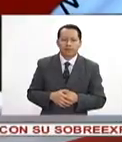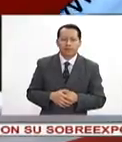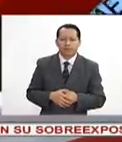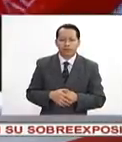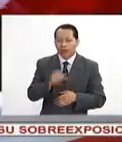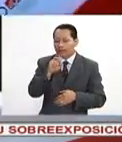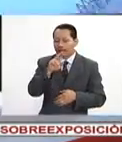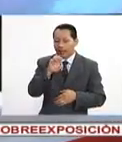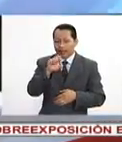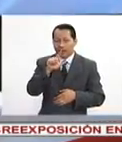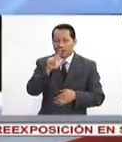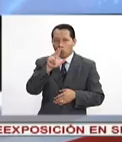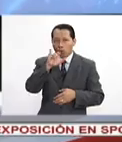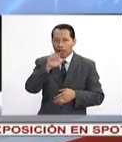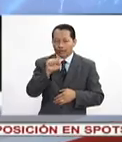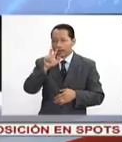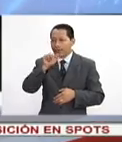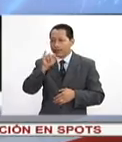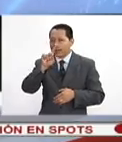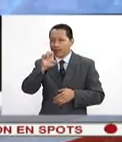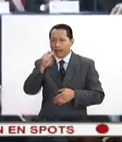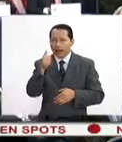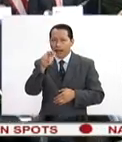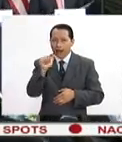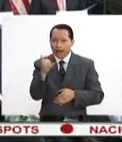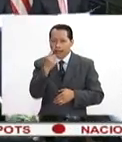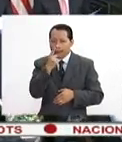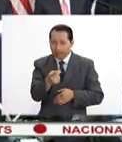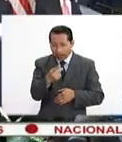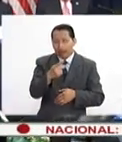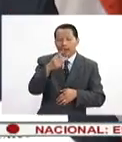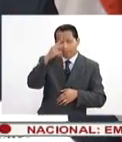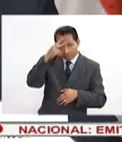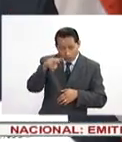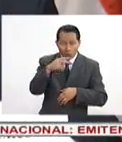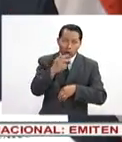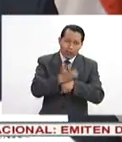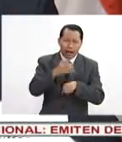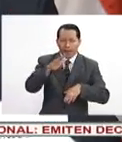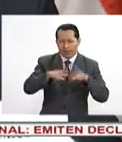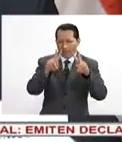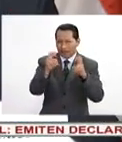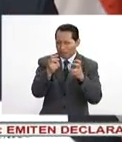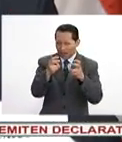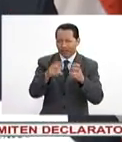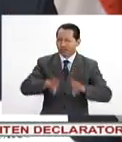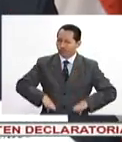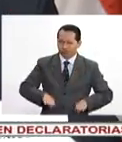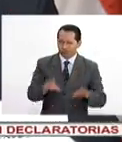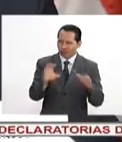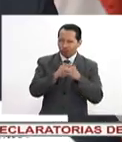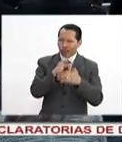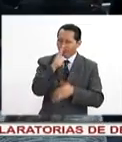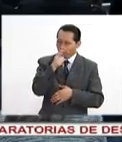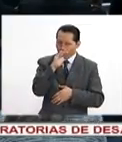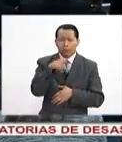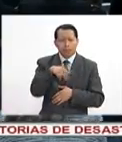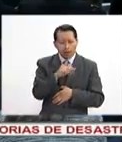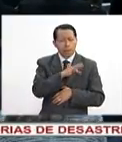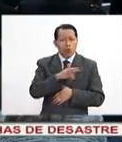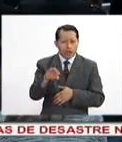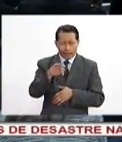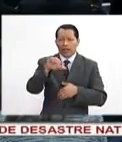El canciller Luis Videgaray también aseguró que las diferencias entre México y Estados Unidos en ciertos temas no impedirá la colaboración para desarrollar la región